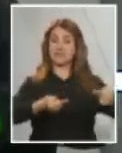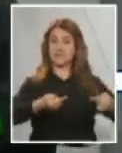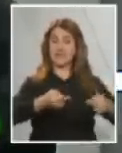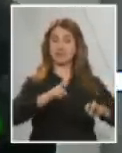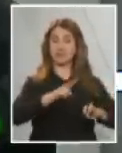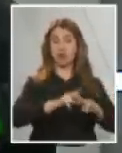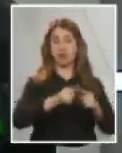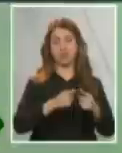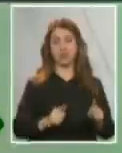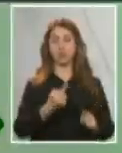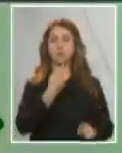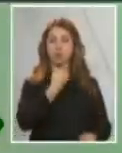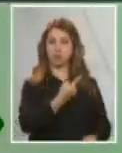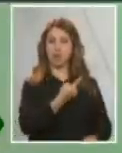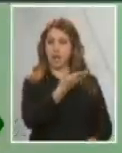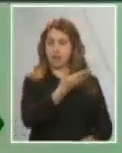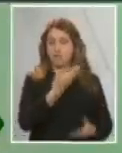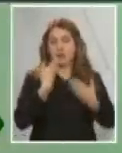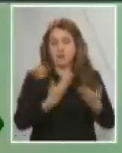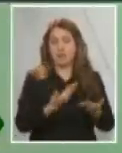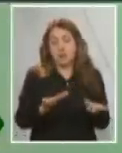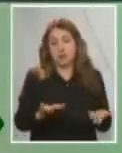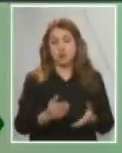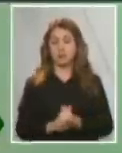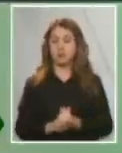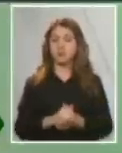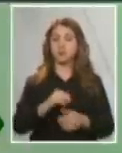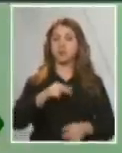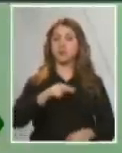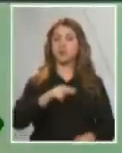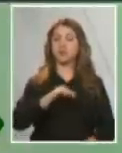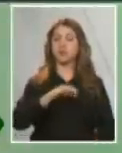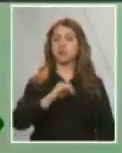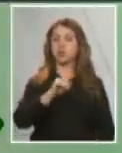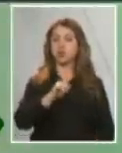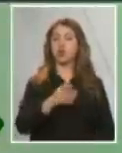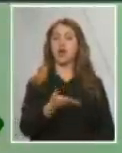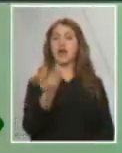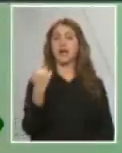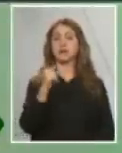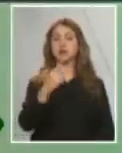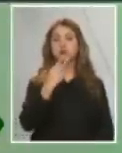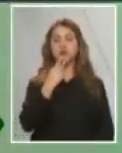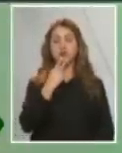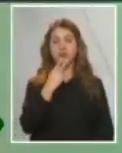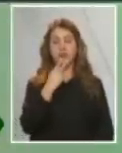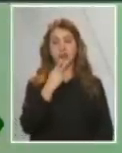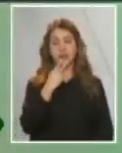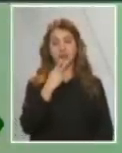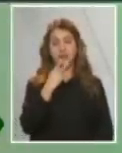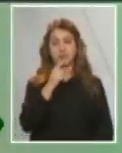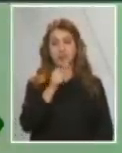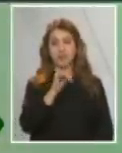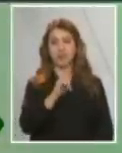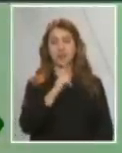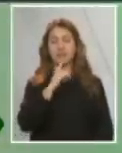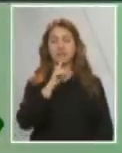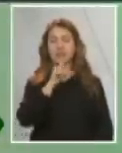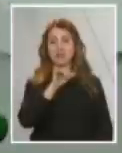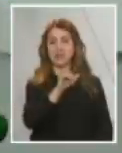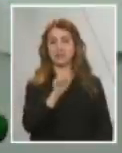contrario. Le vamos a preguntar a la beneficiaria entonces, pues. Nicole, ¿cómo era antes tu vida del kit Lázaro de tenerlo y cómo es